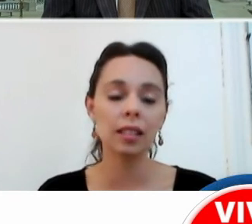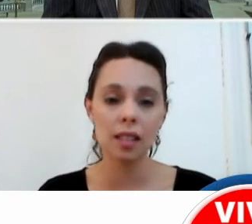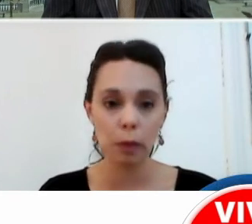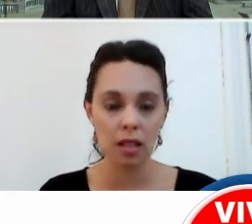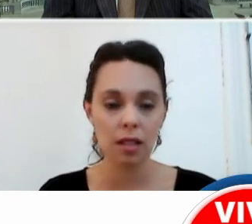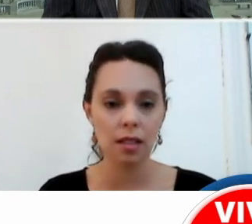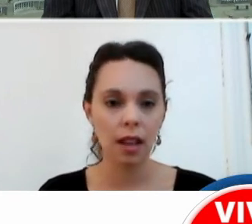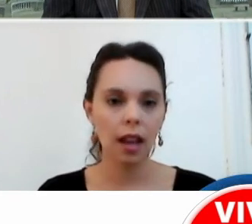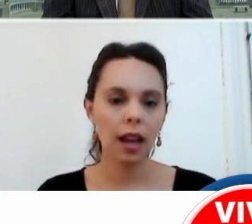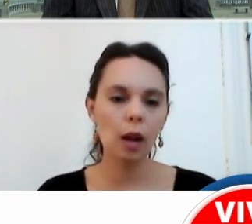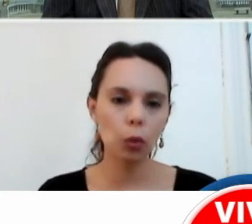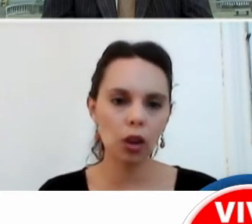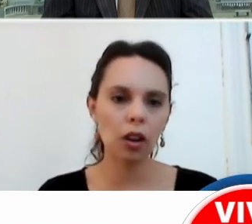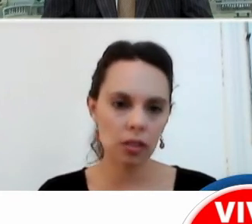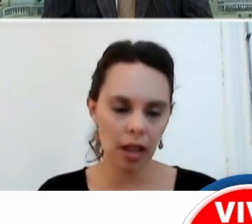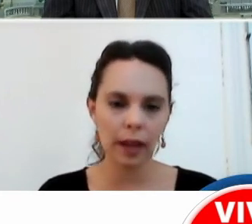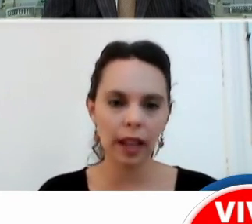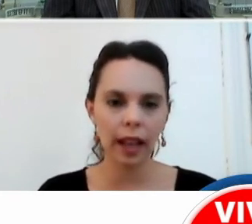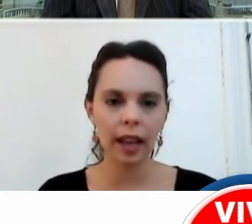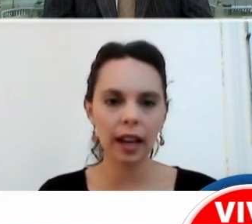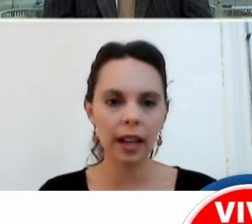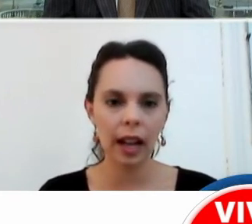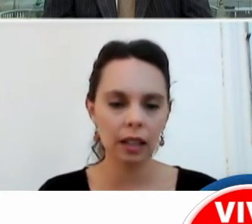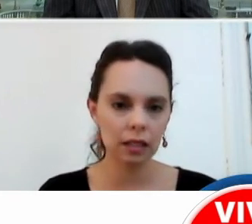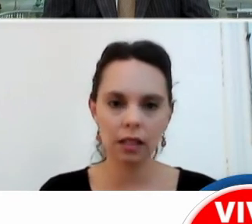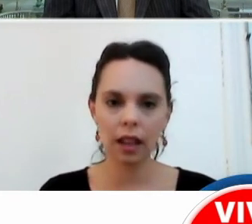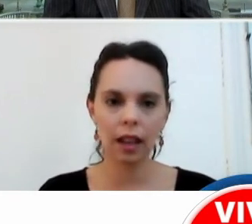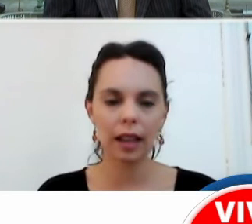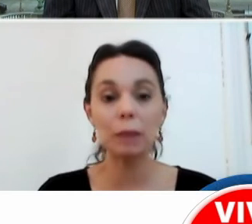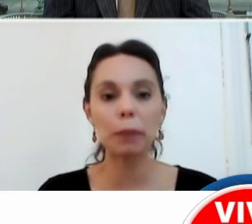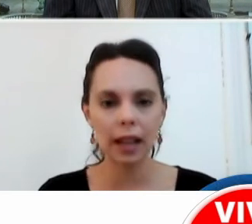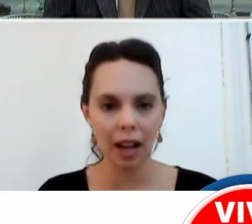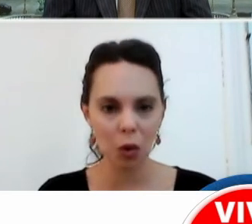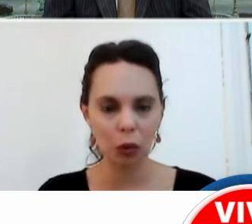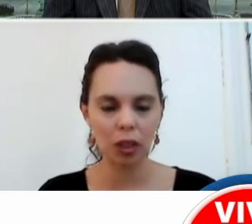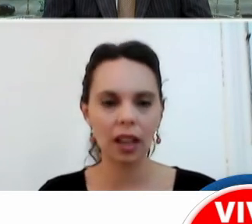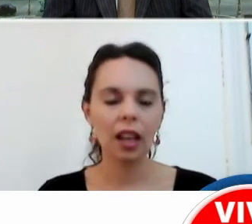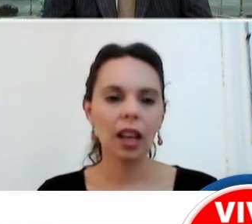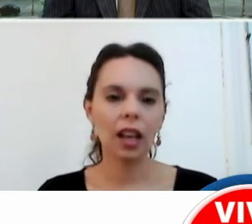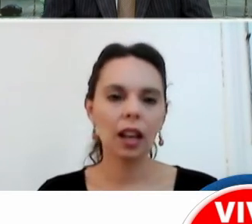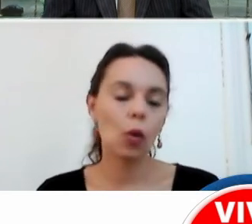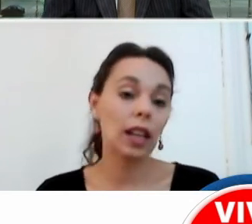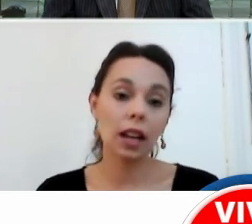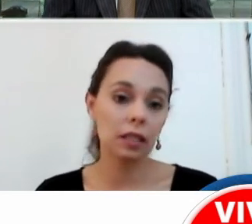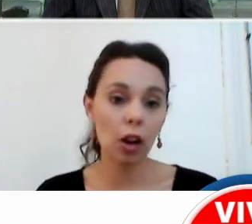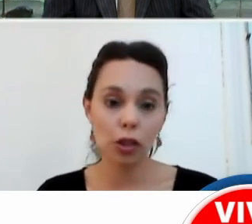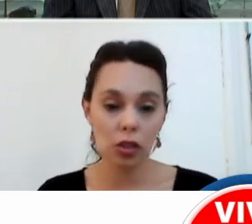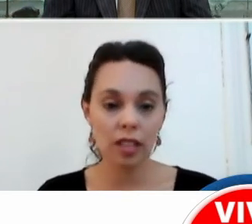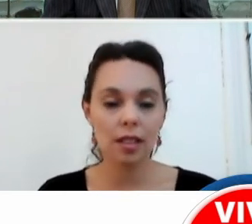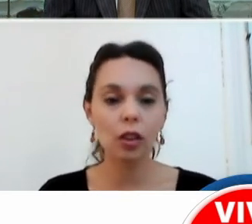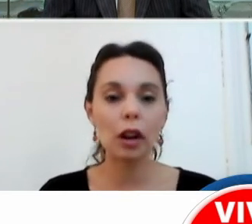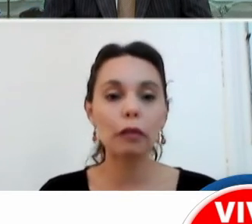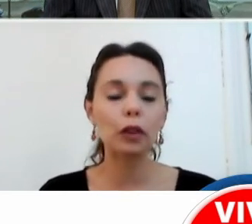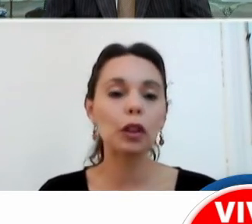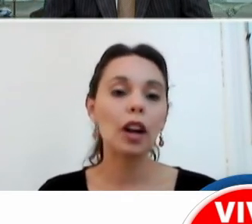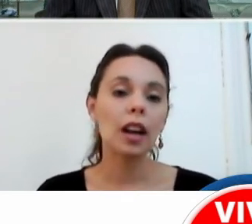las distintas experiencias en el mundo, sabe que en general implican ajuste, cualquier negociación